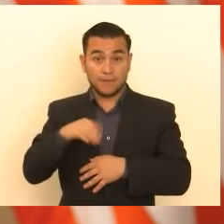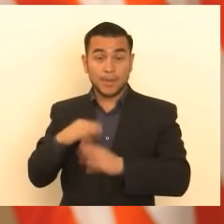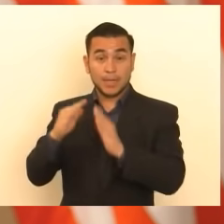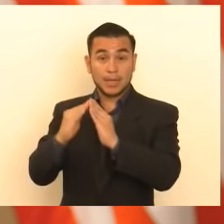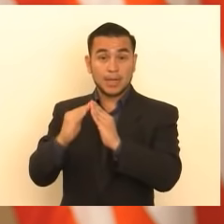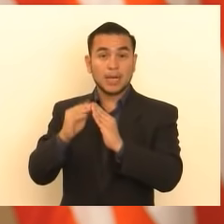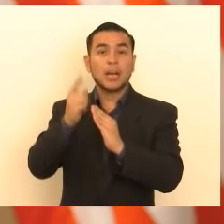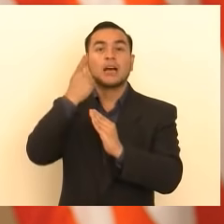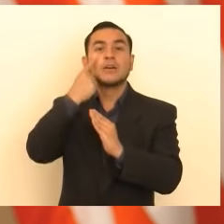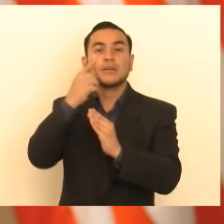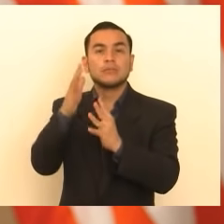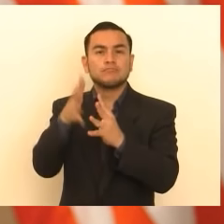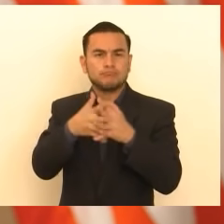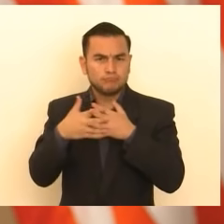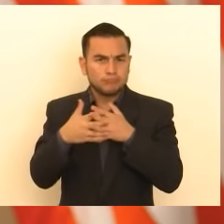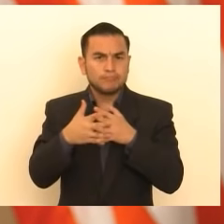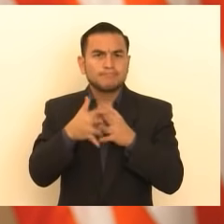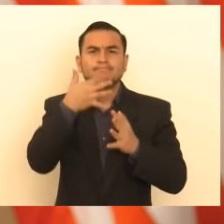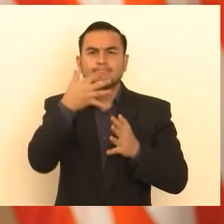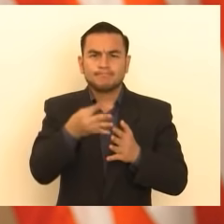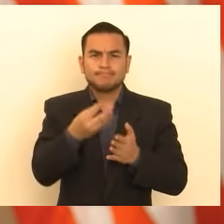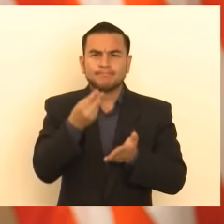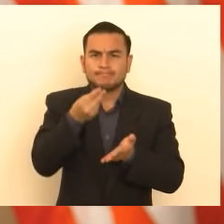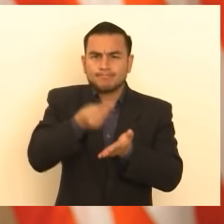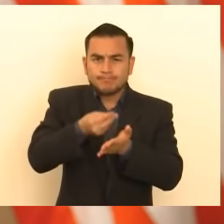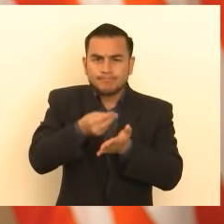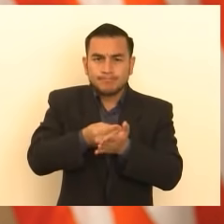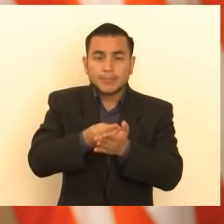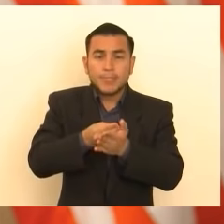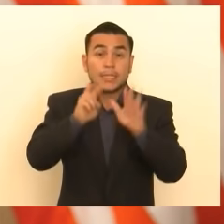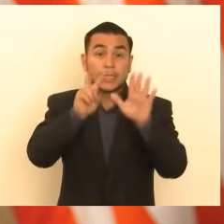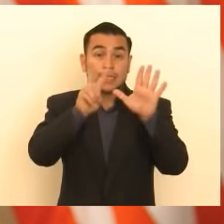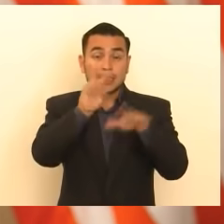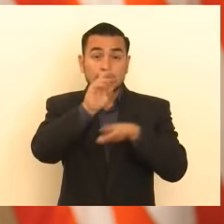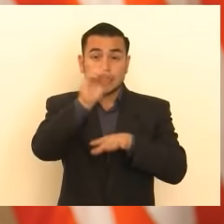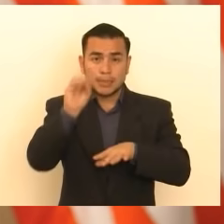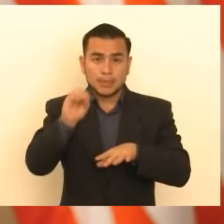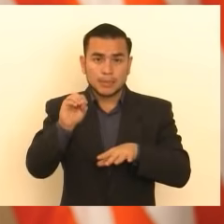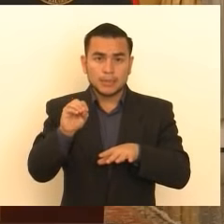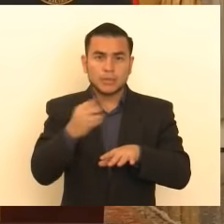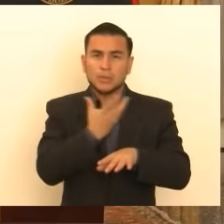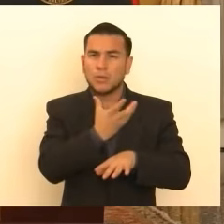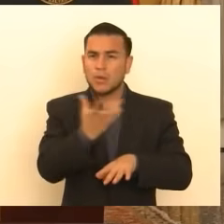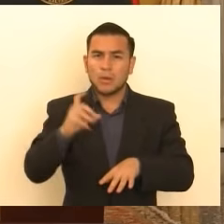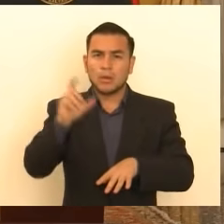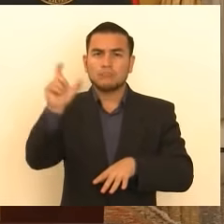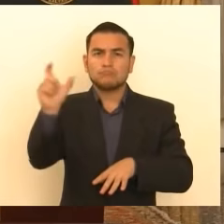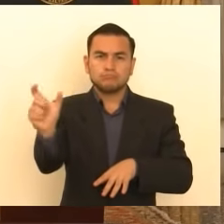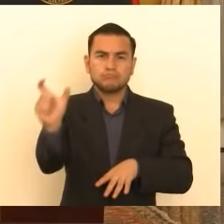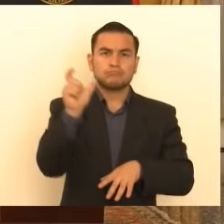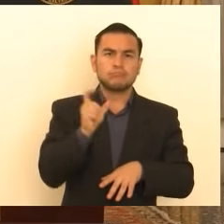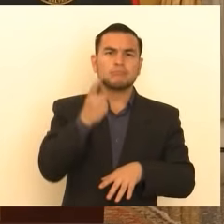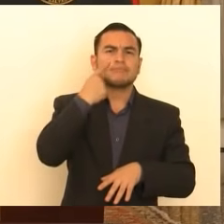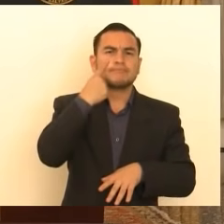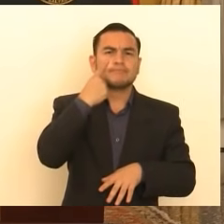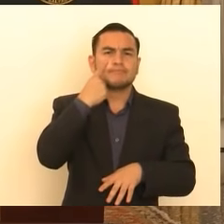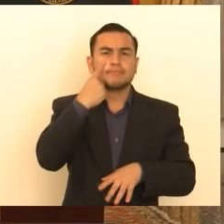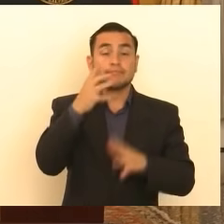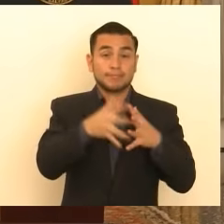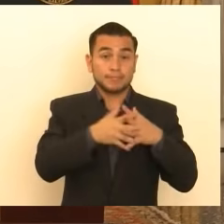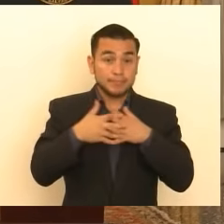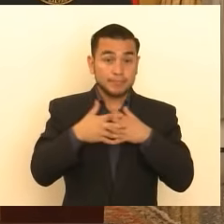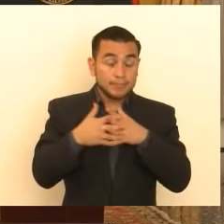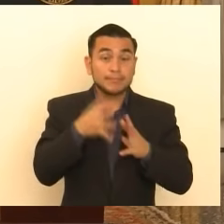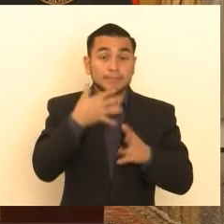la parte incluso económica, el 7% de nuestras remesas estaban en riesgo. Pero esto, de lo que estamos hablando